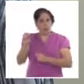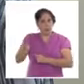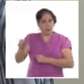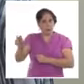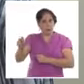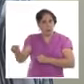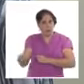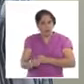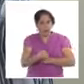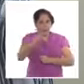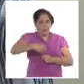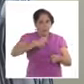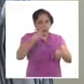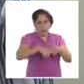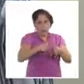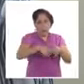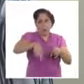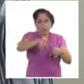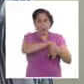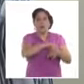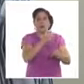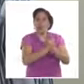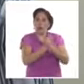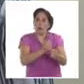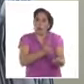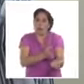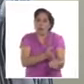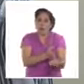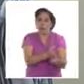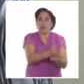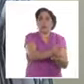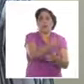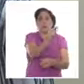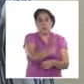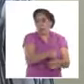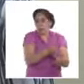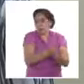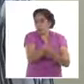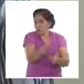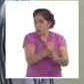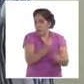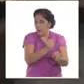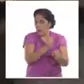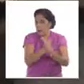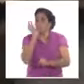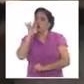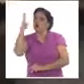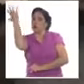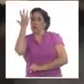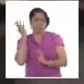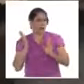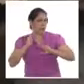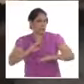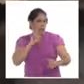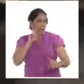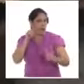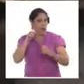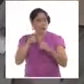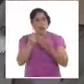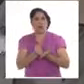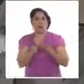económicamente la empresa mantiene la fuerza laboral en algo productivo y no emite contaminantes al medio ambiente. Con el objetivo de contribuir